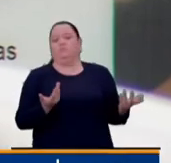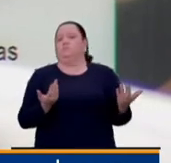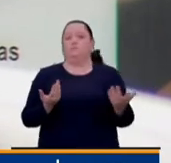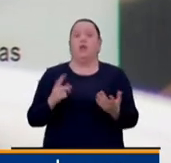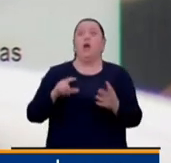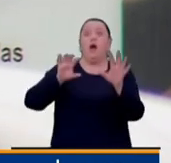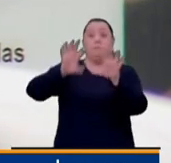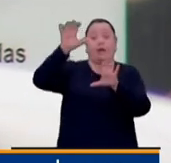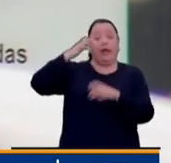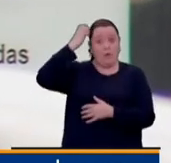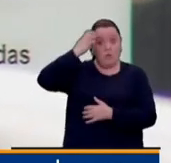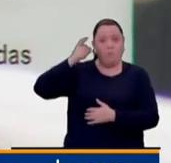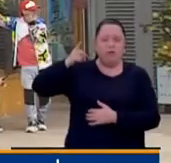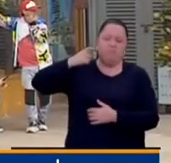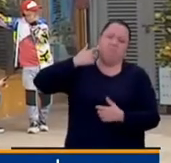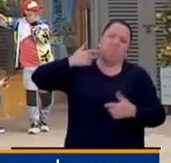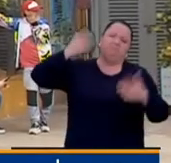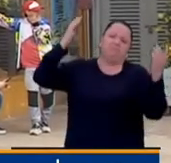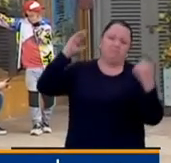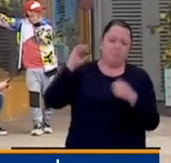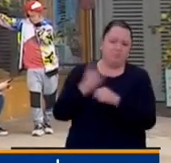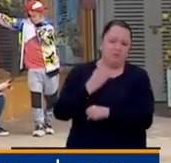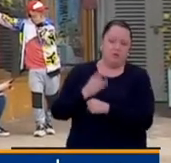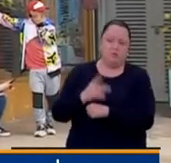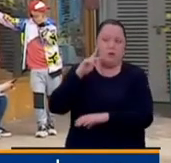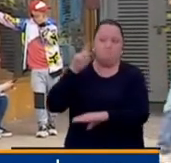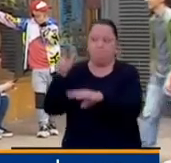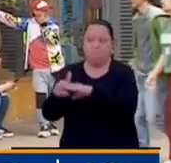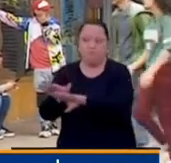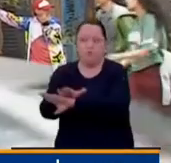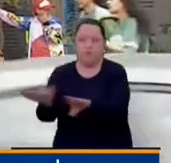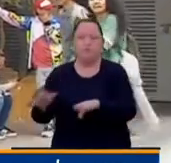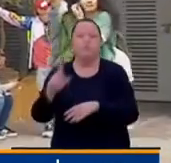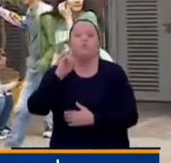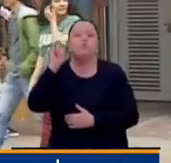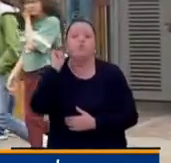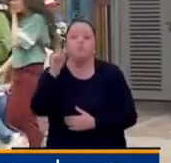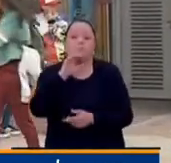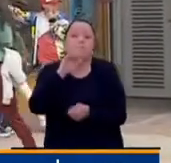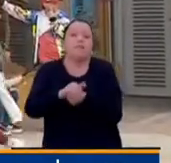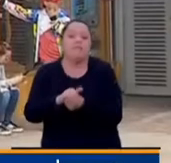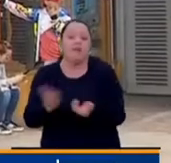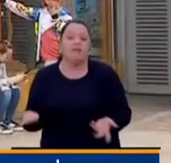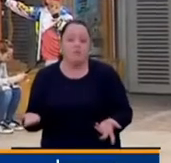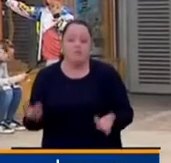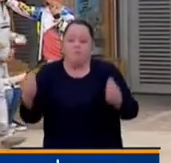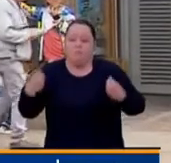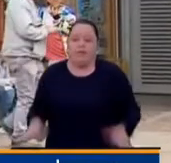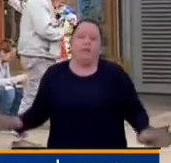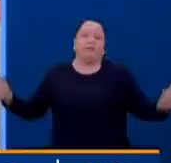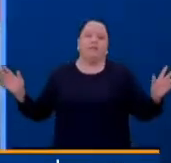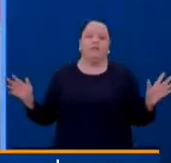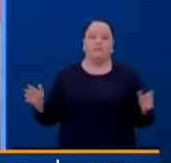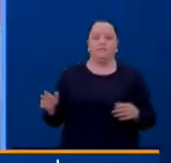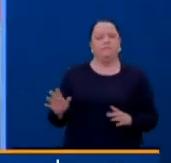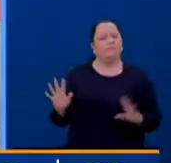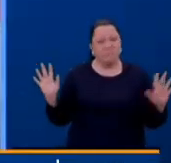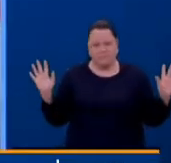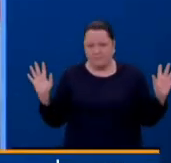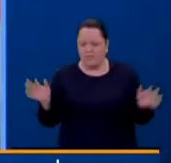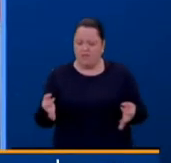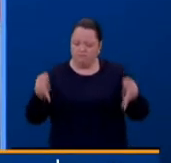Europa, es muy común eso y lo dejaron de hacer precisamente por la privacidad que dejas de tener, ¿no? Es extremadamente fidedigno ya